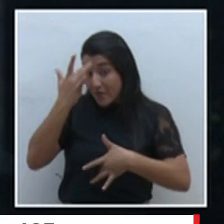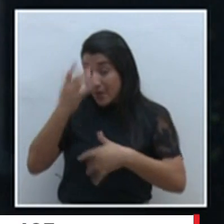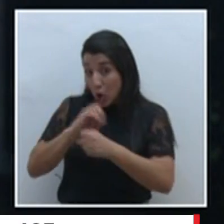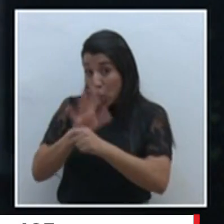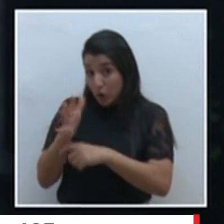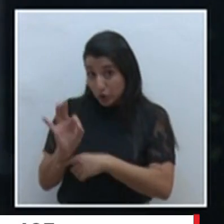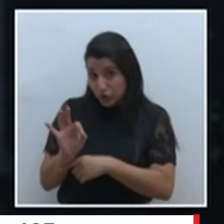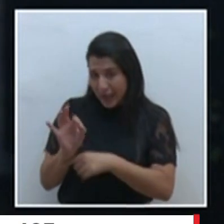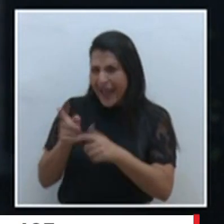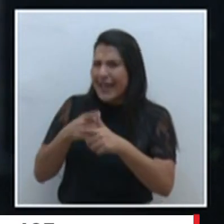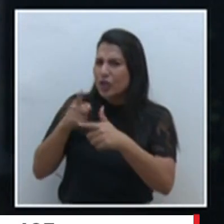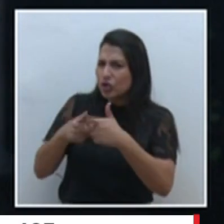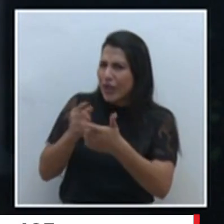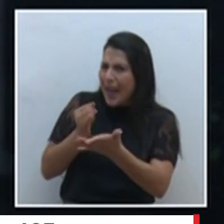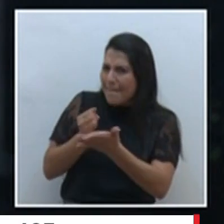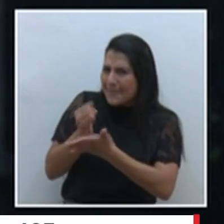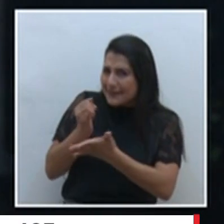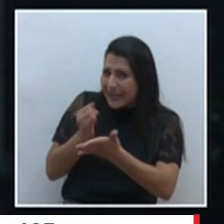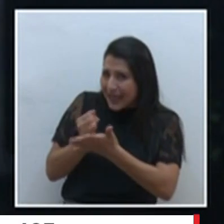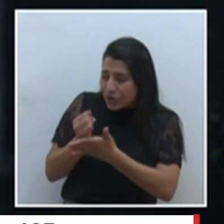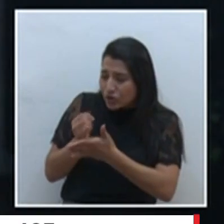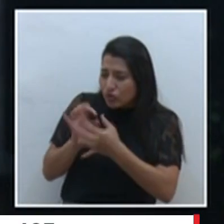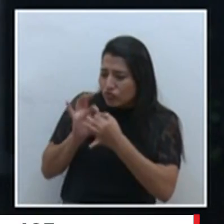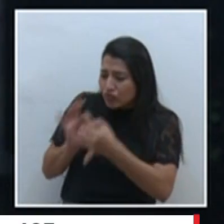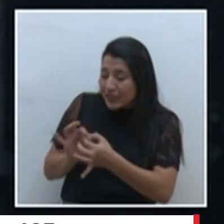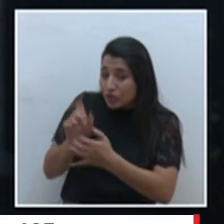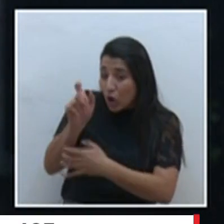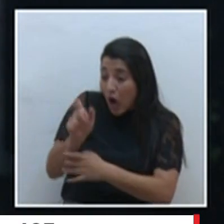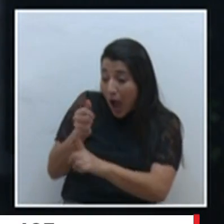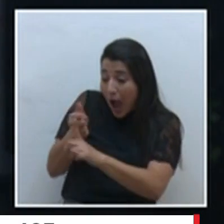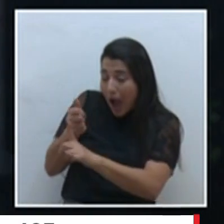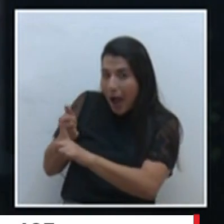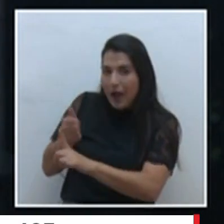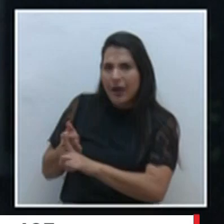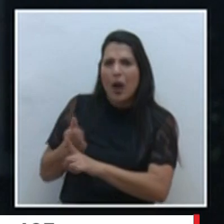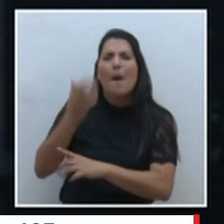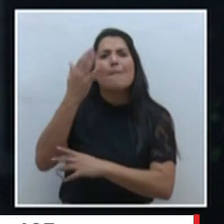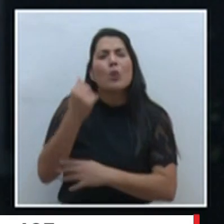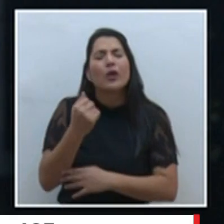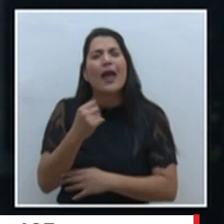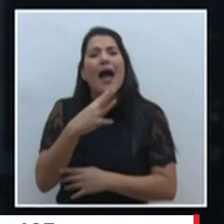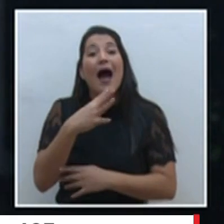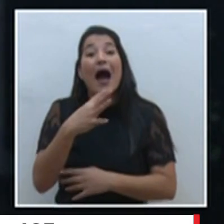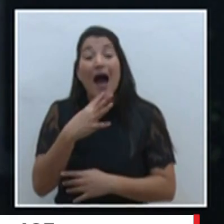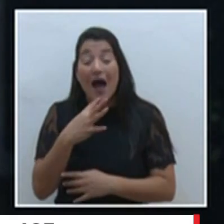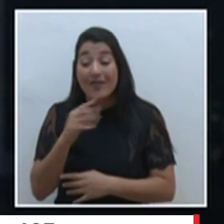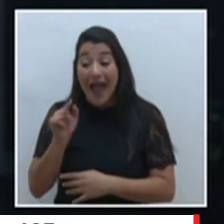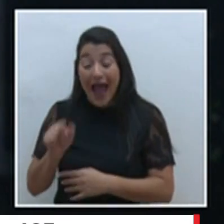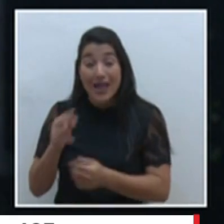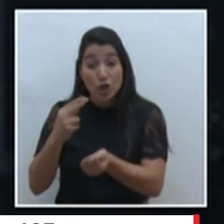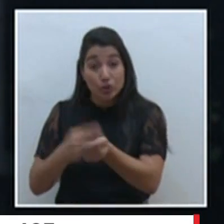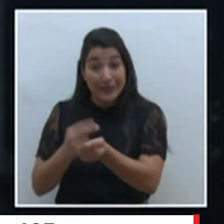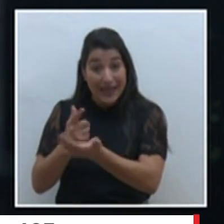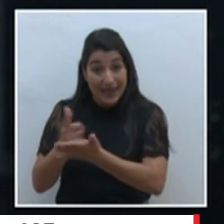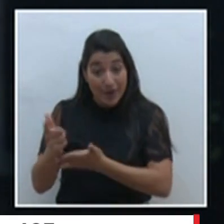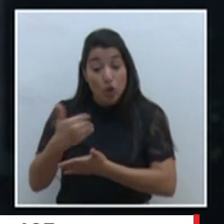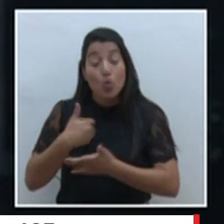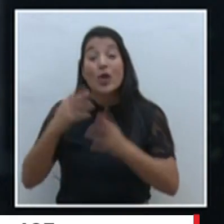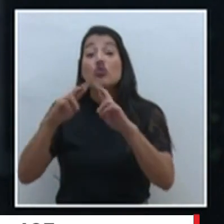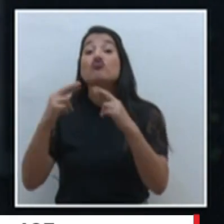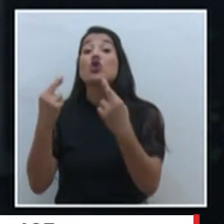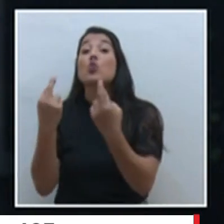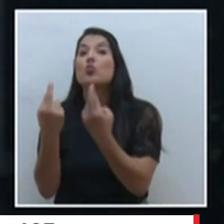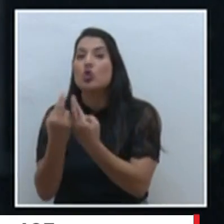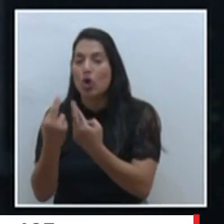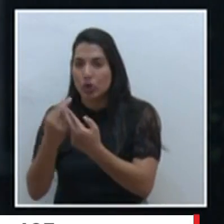centrada en ellos, porque incluso hablan de que hubo una reunión de personal de ese centro hospitalario en donde se pudo haber derivado